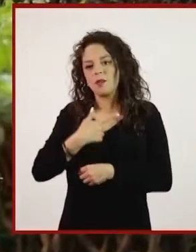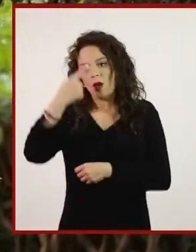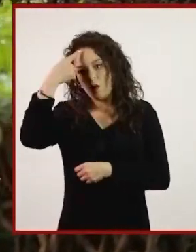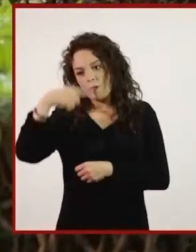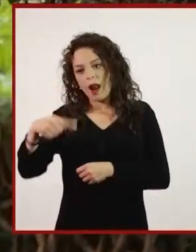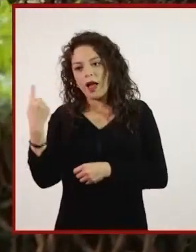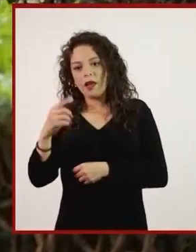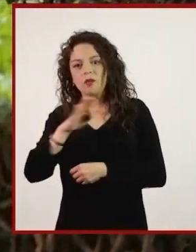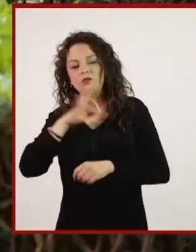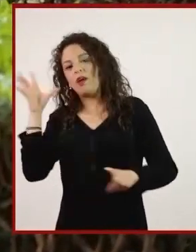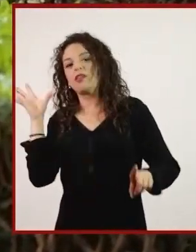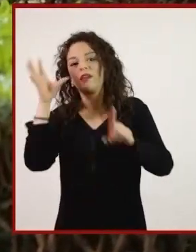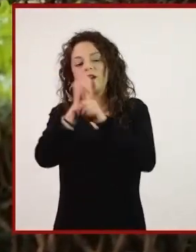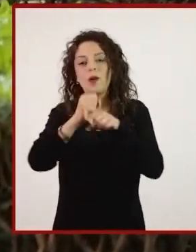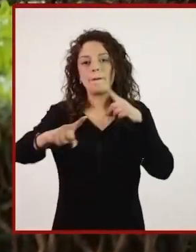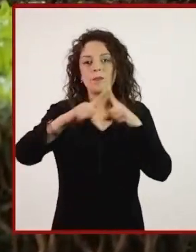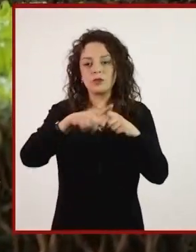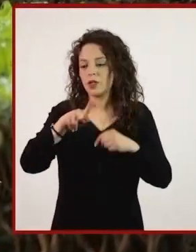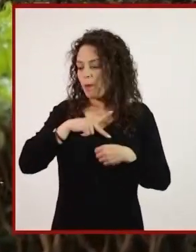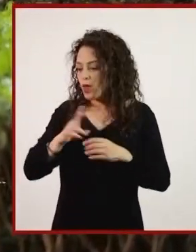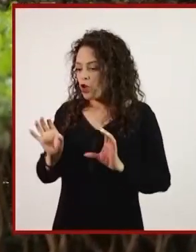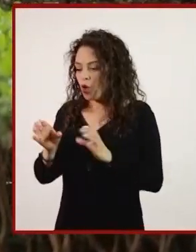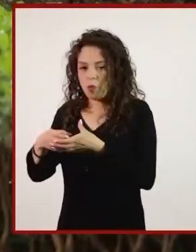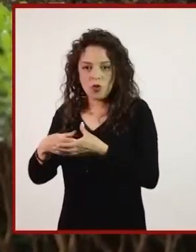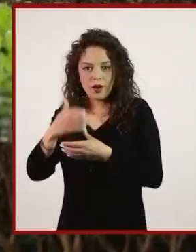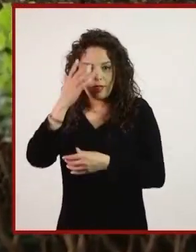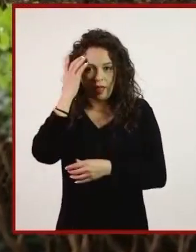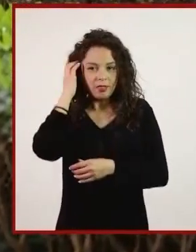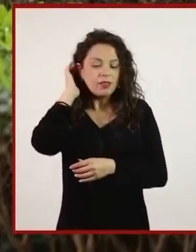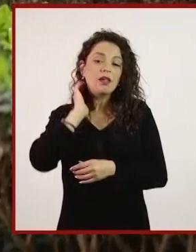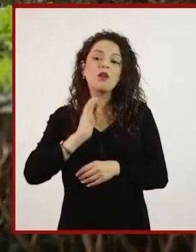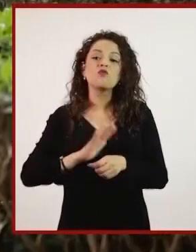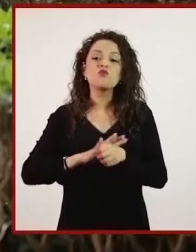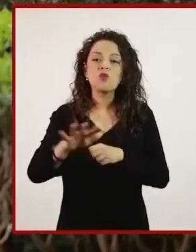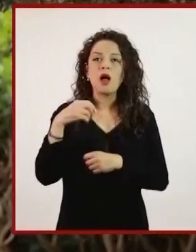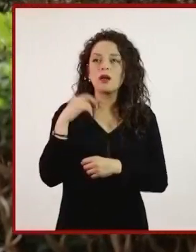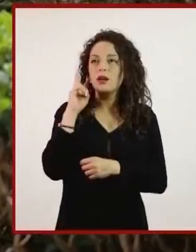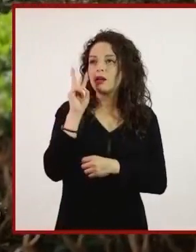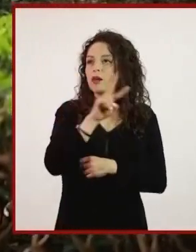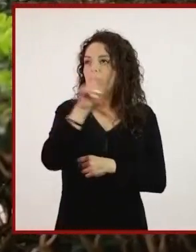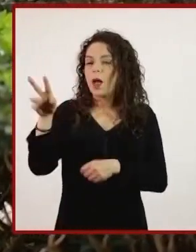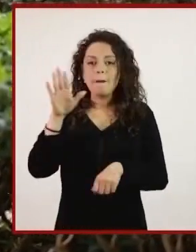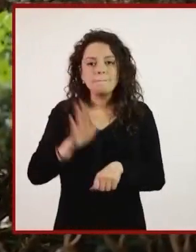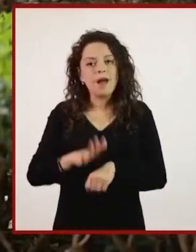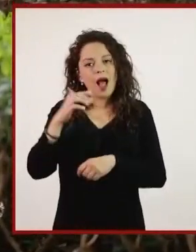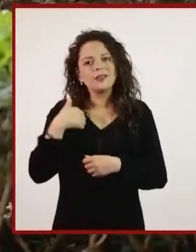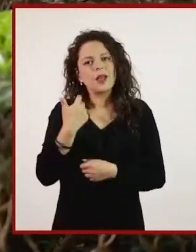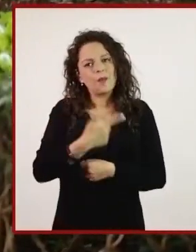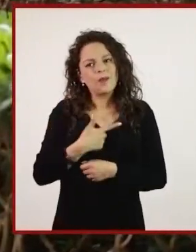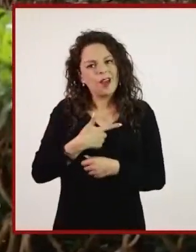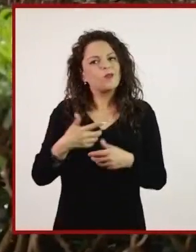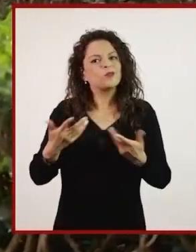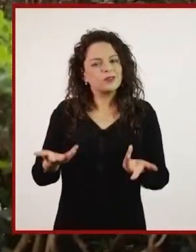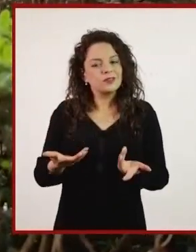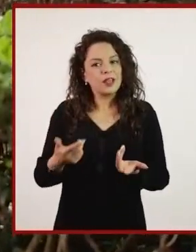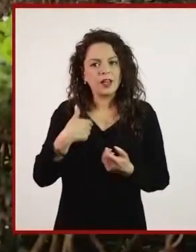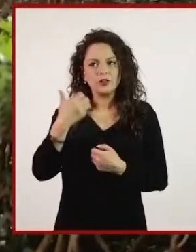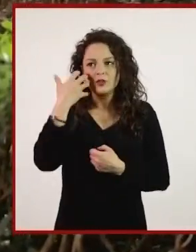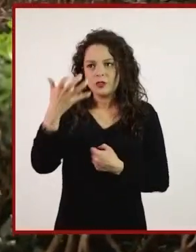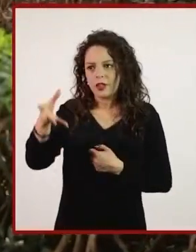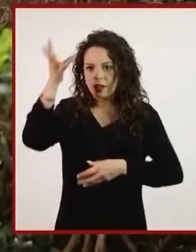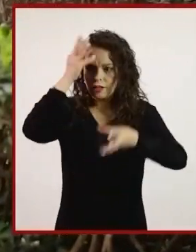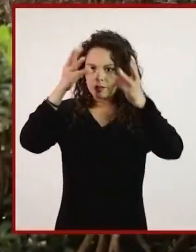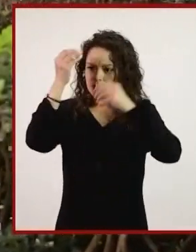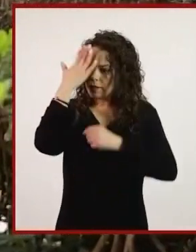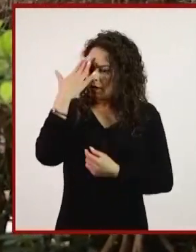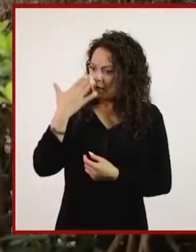siguiente. ¿Qué arte me gustaría hacer para impactar positivamente a mi comunidad? ¿Cuál de las expresiones artísticas que